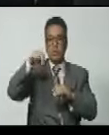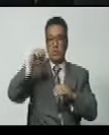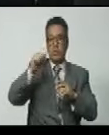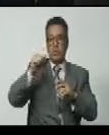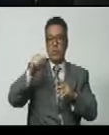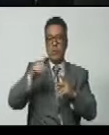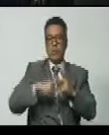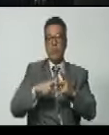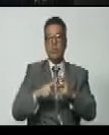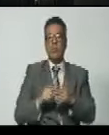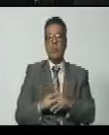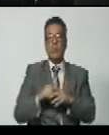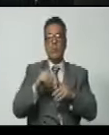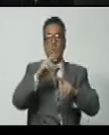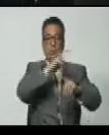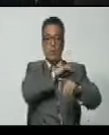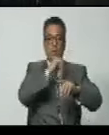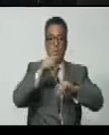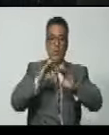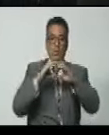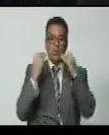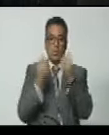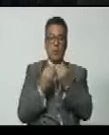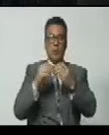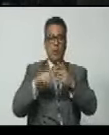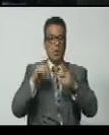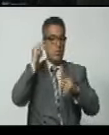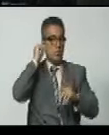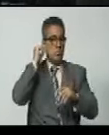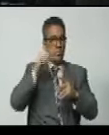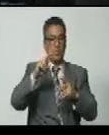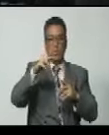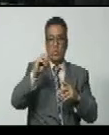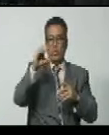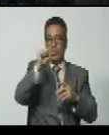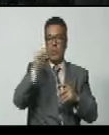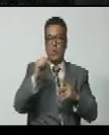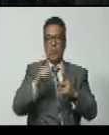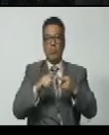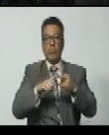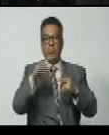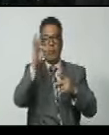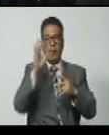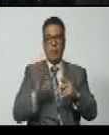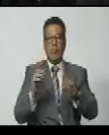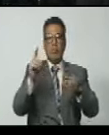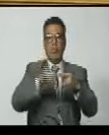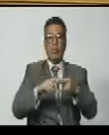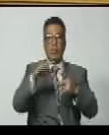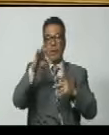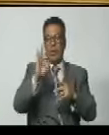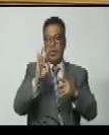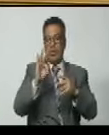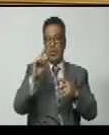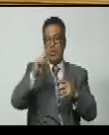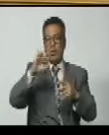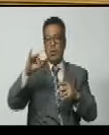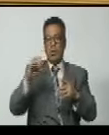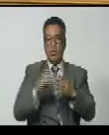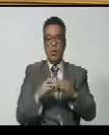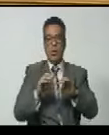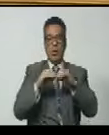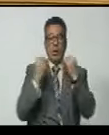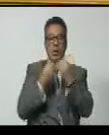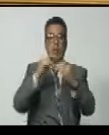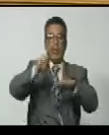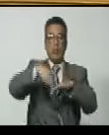Omaira Borges, la directora de organización de Una Mujer, Rosa Hernández, la directora de formación Una Mujer, Flor Ríos, la